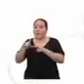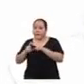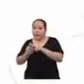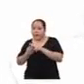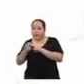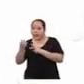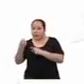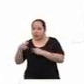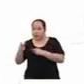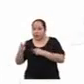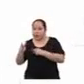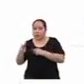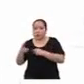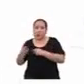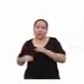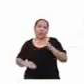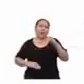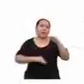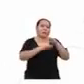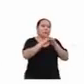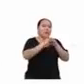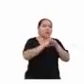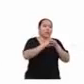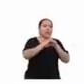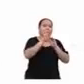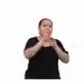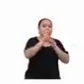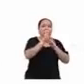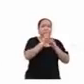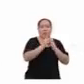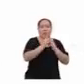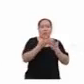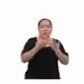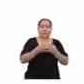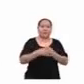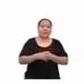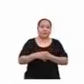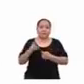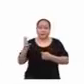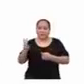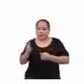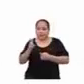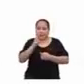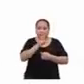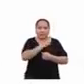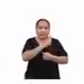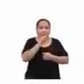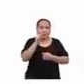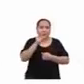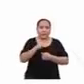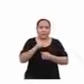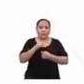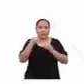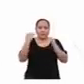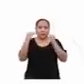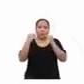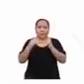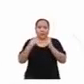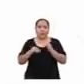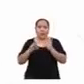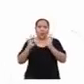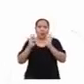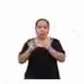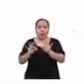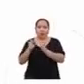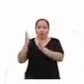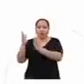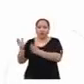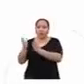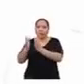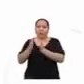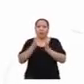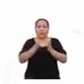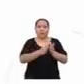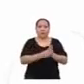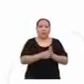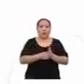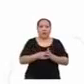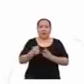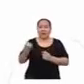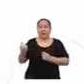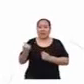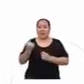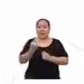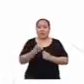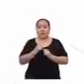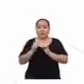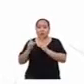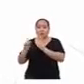12 años y el máximo que es 60. Y vean que cumple con los 8 intervalos y que cada uno tiene un tamaño